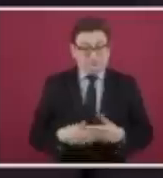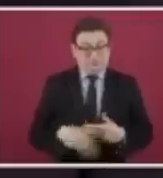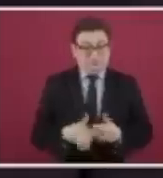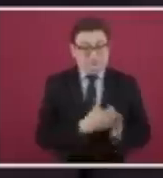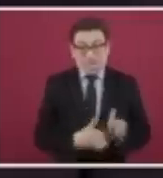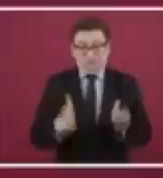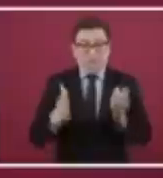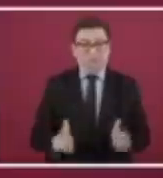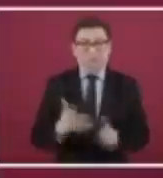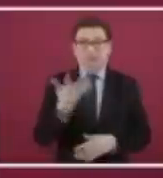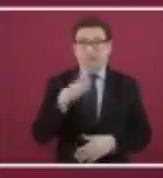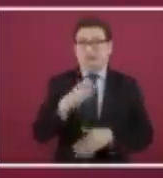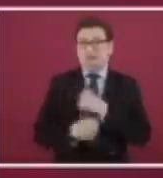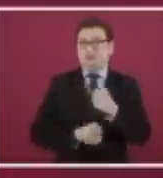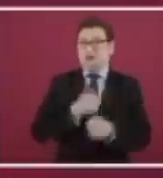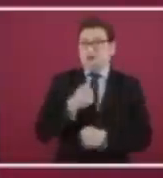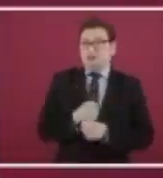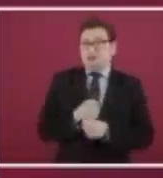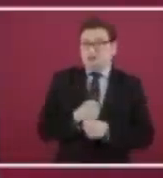dice.